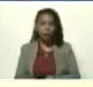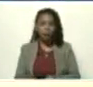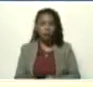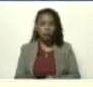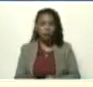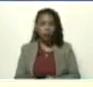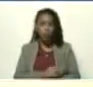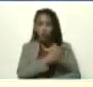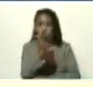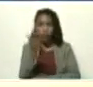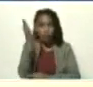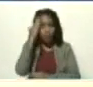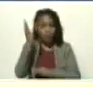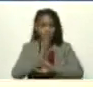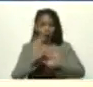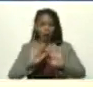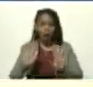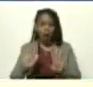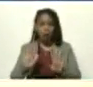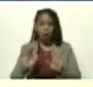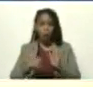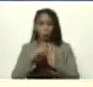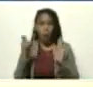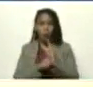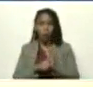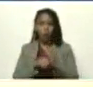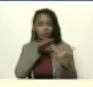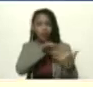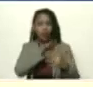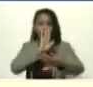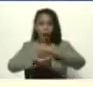Ya saben, guerra avisada,